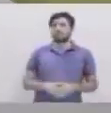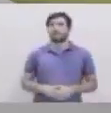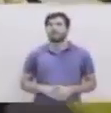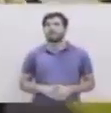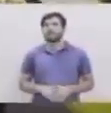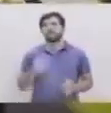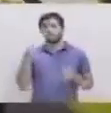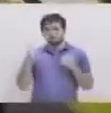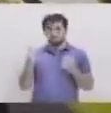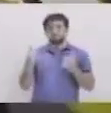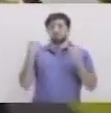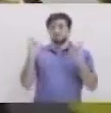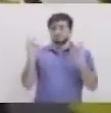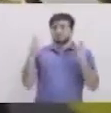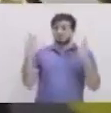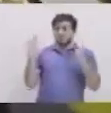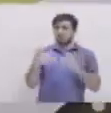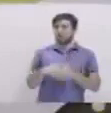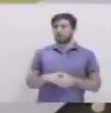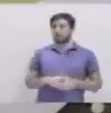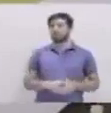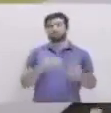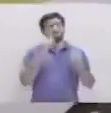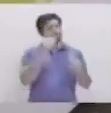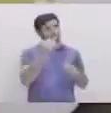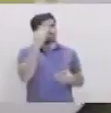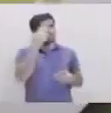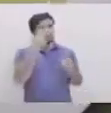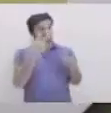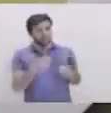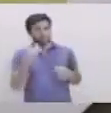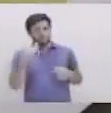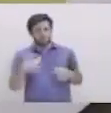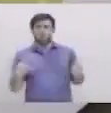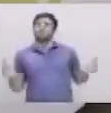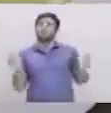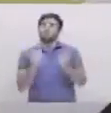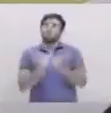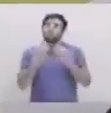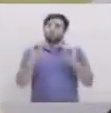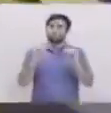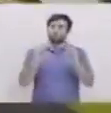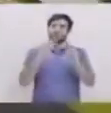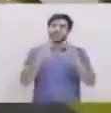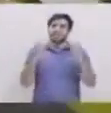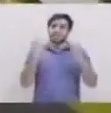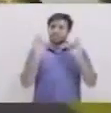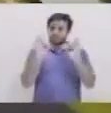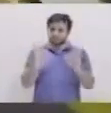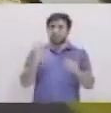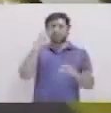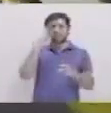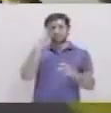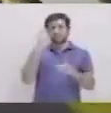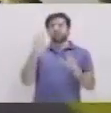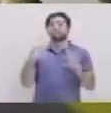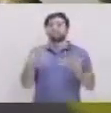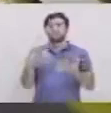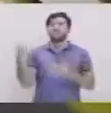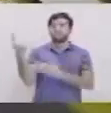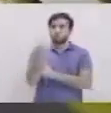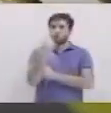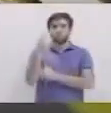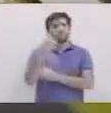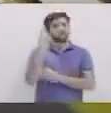¿Verdad? Excelente, Claudia, muy bien. Muchas gracias, profe, nuevamente por habernos acompañado el día de hoy. Recuerden a todos